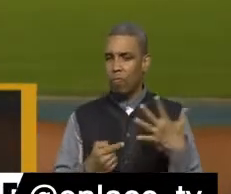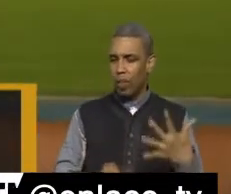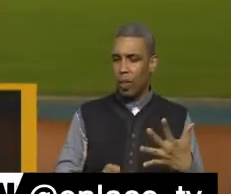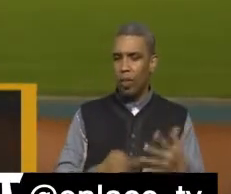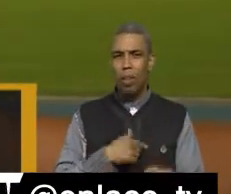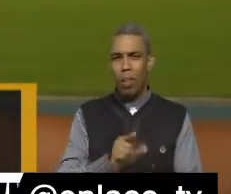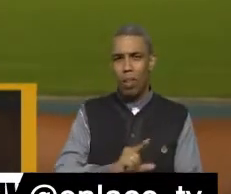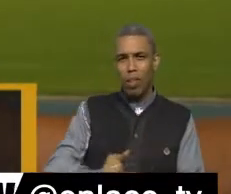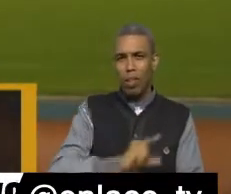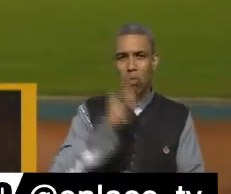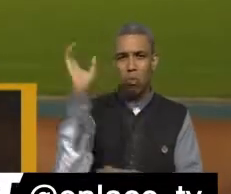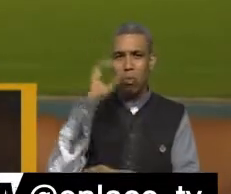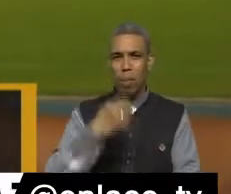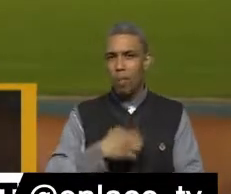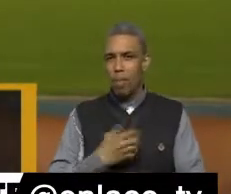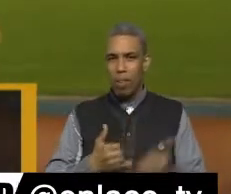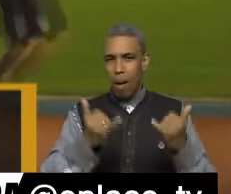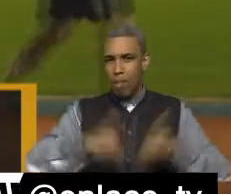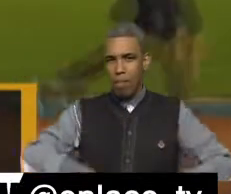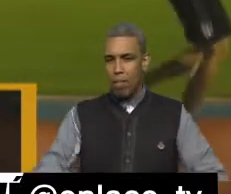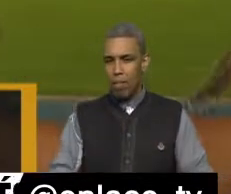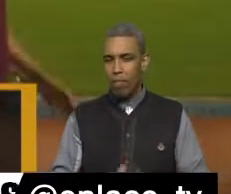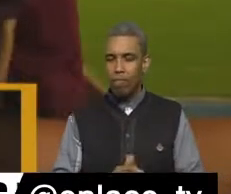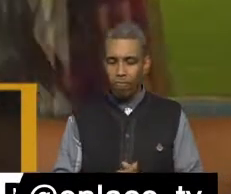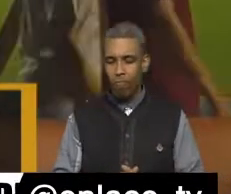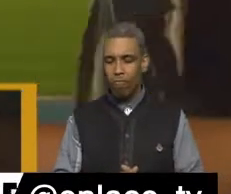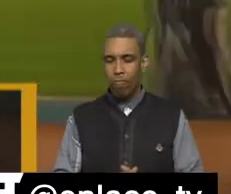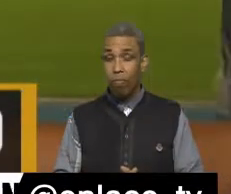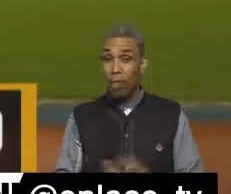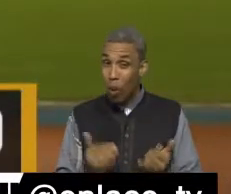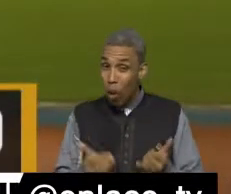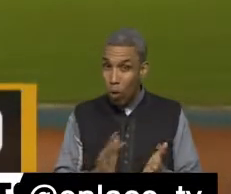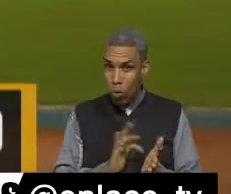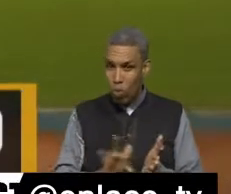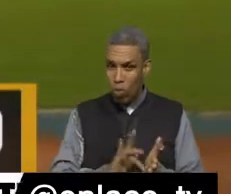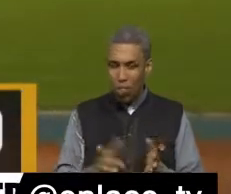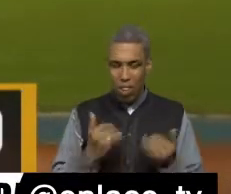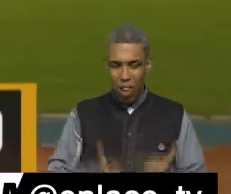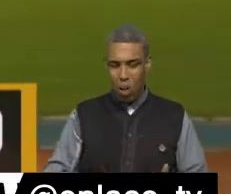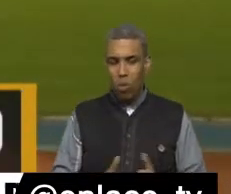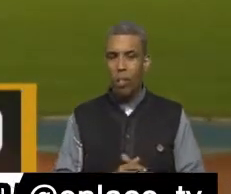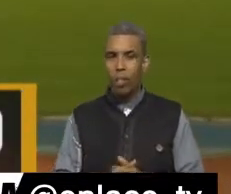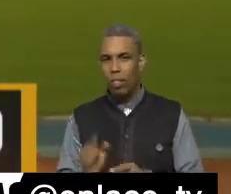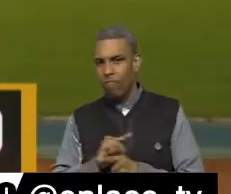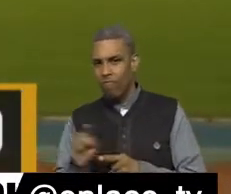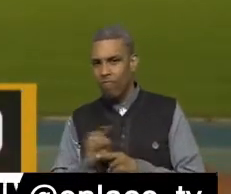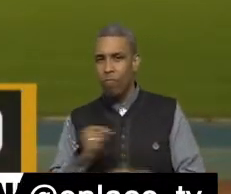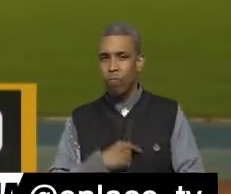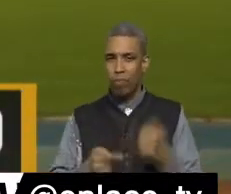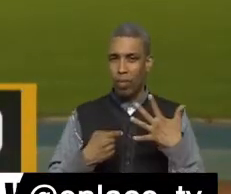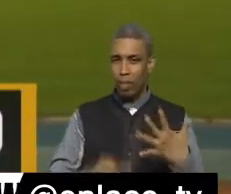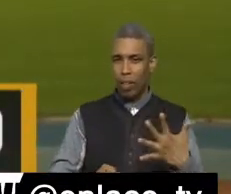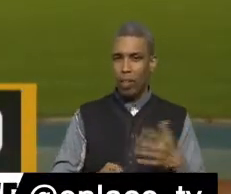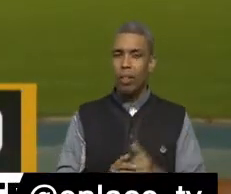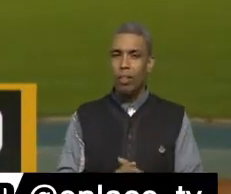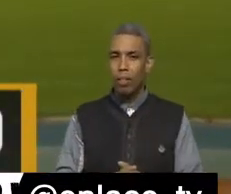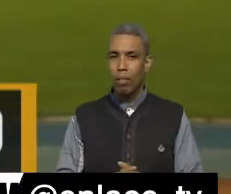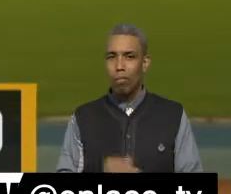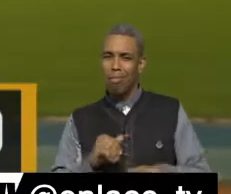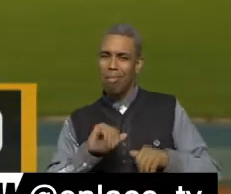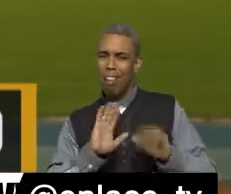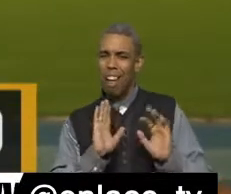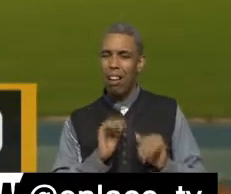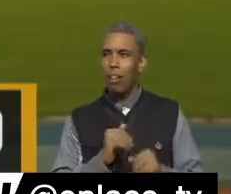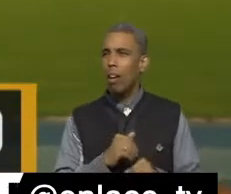campeonato. Lo más urgente y lo primordial ahora es terminar estos 6 partidos de la mejor forma posible.